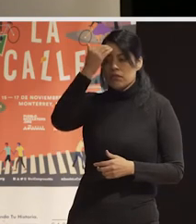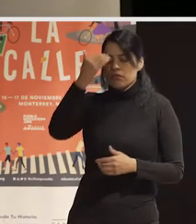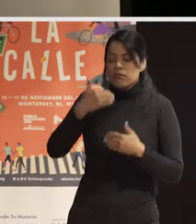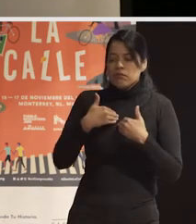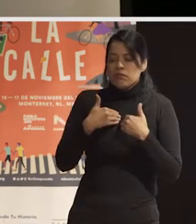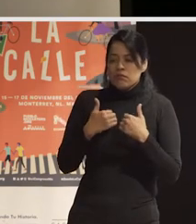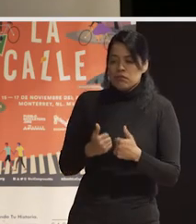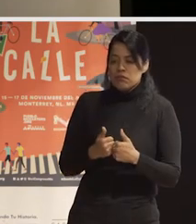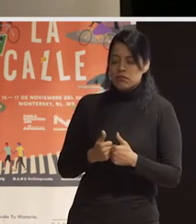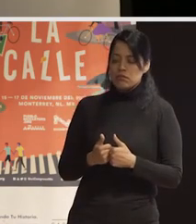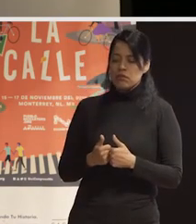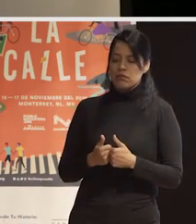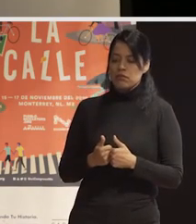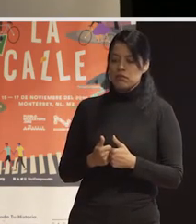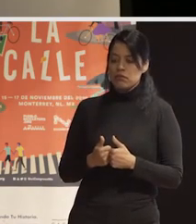él